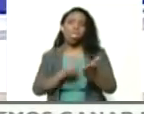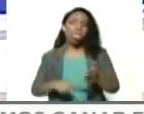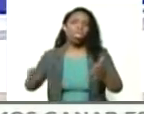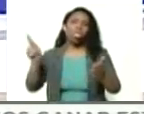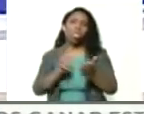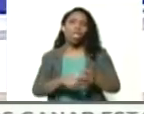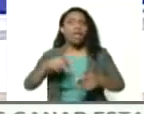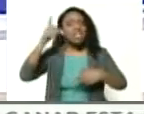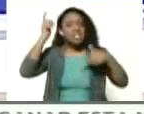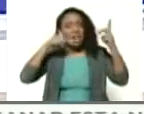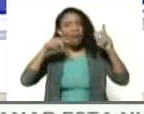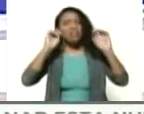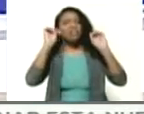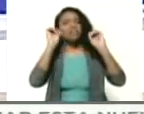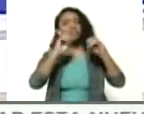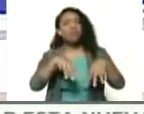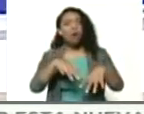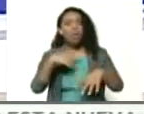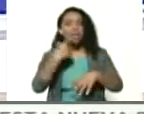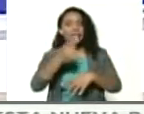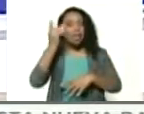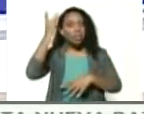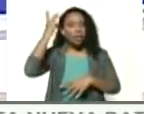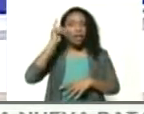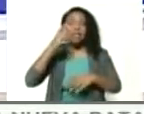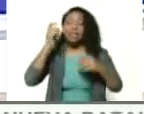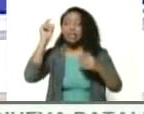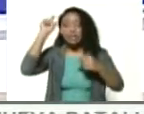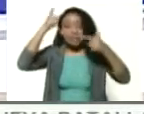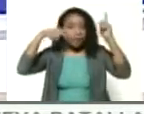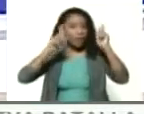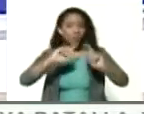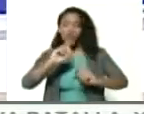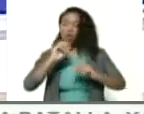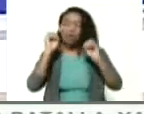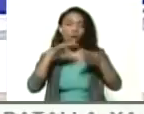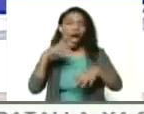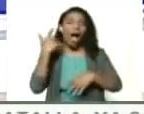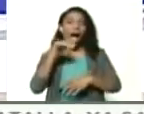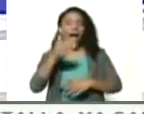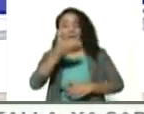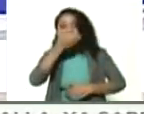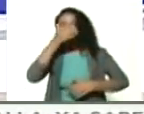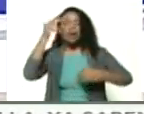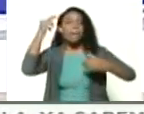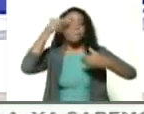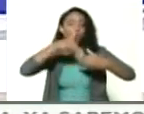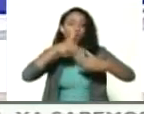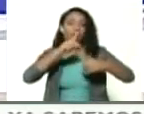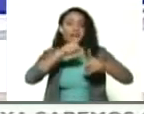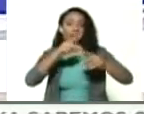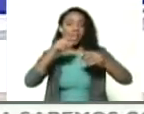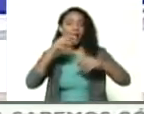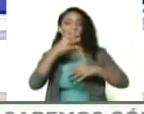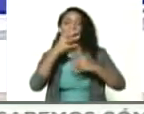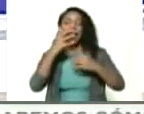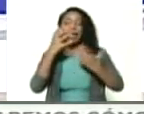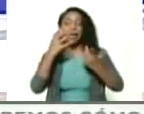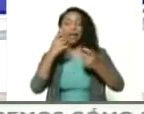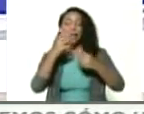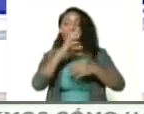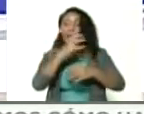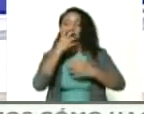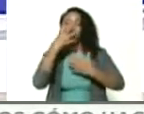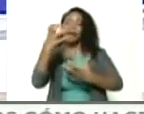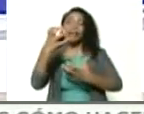había renunciado. Chávez no ha renunciado, está secuestrado, y es la consigna que el pueblo saca en cartelones,